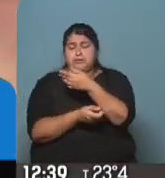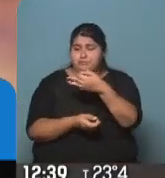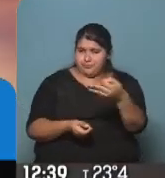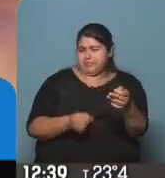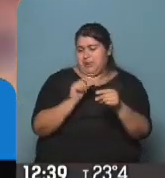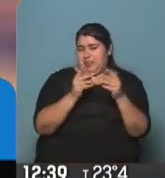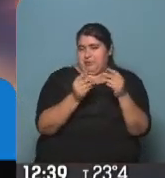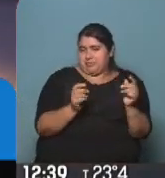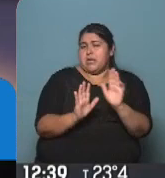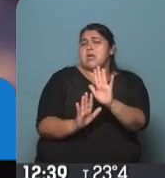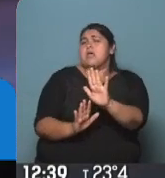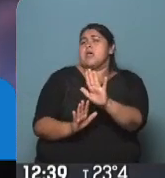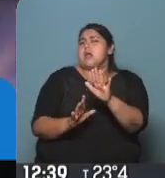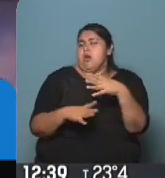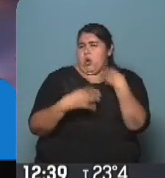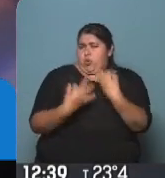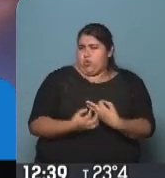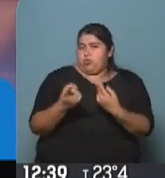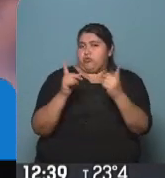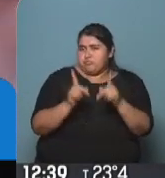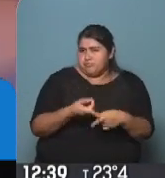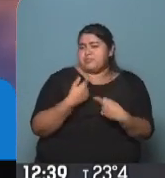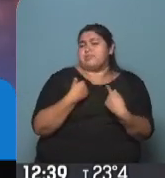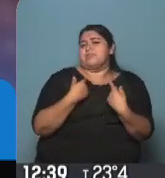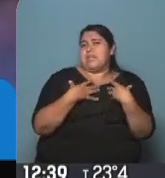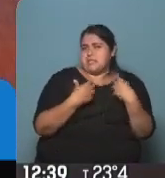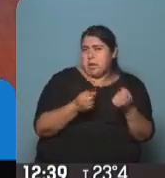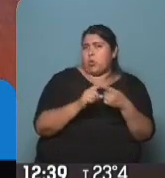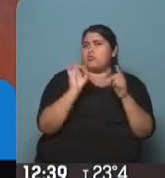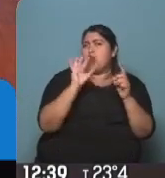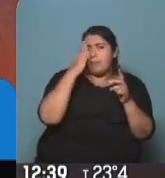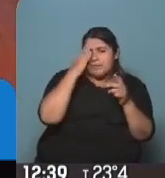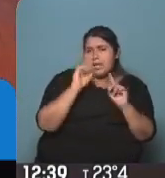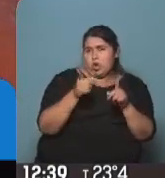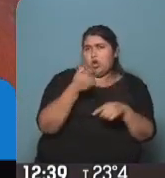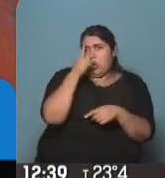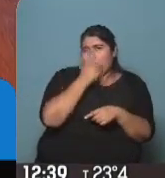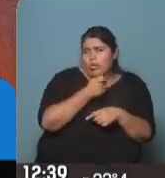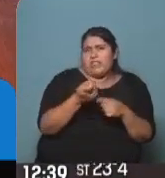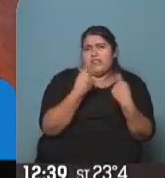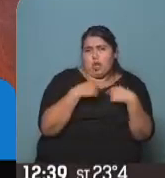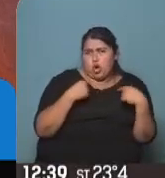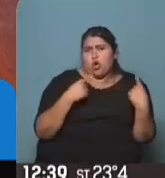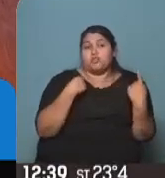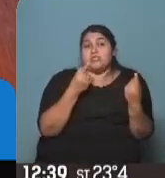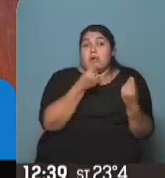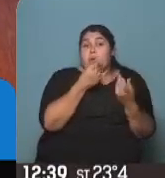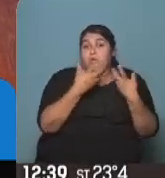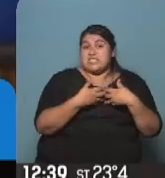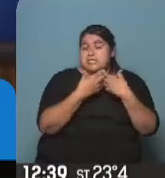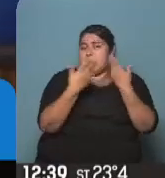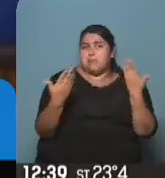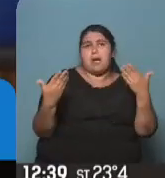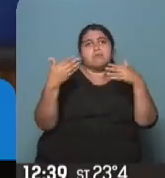solamente a nivel salud, porque también a nivel jurídico y en otros ámbitos, si la sociedad está preparada para tener un sistema integrado para cualquiera de